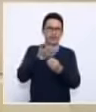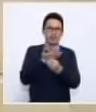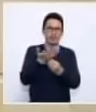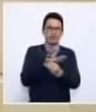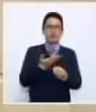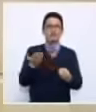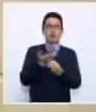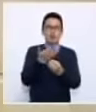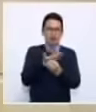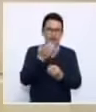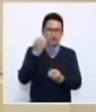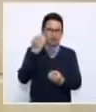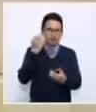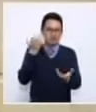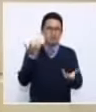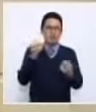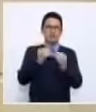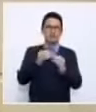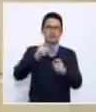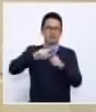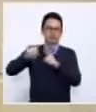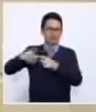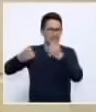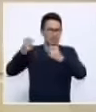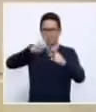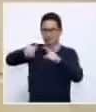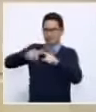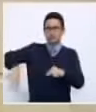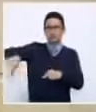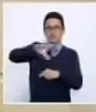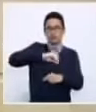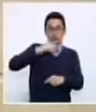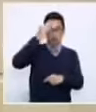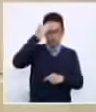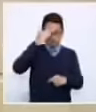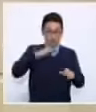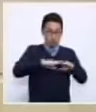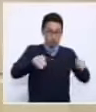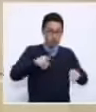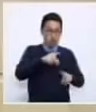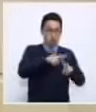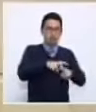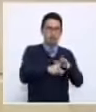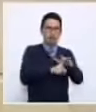cultivo acá, nosotros rotamos cultivos porque si nos dedicamos a uno solo, afectamos nuestros suelos.